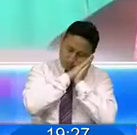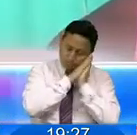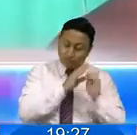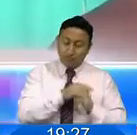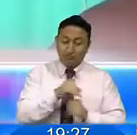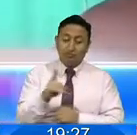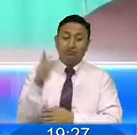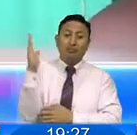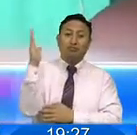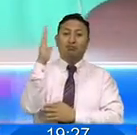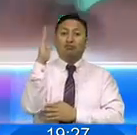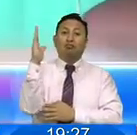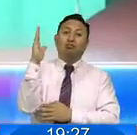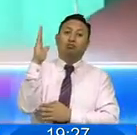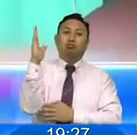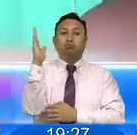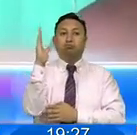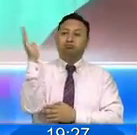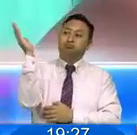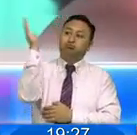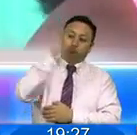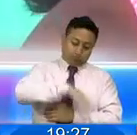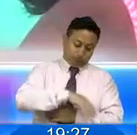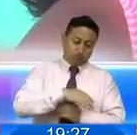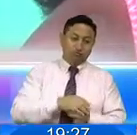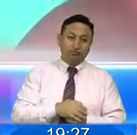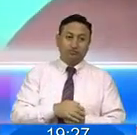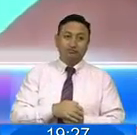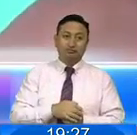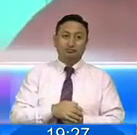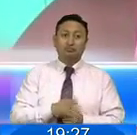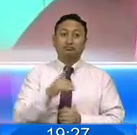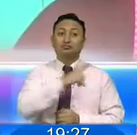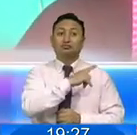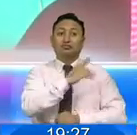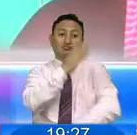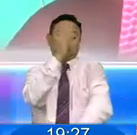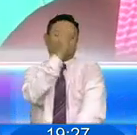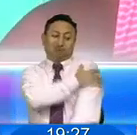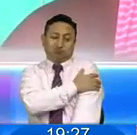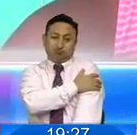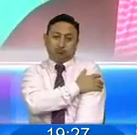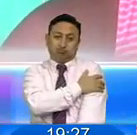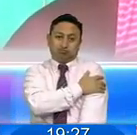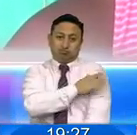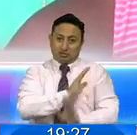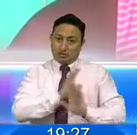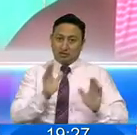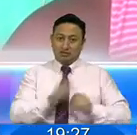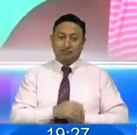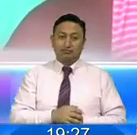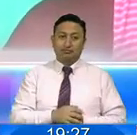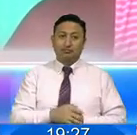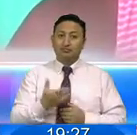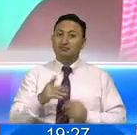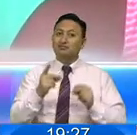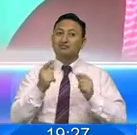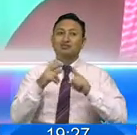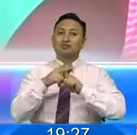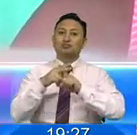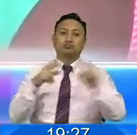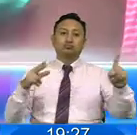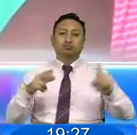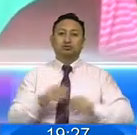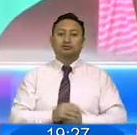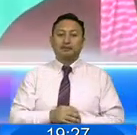madera, todo ese ropero se nos vino encima. Le cayó a él en el brazo, pero no llegó a más, y ahí cogimos y salimos corriendo